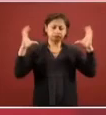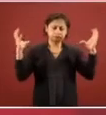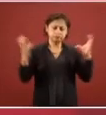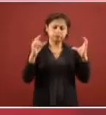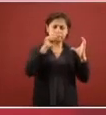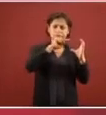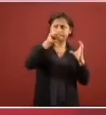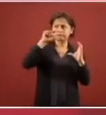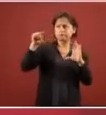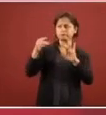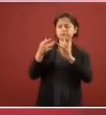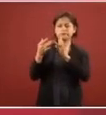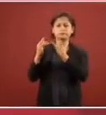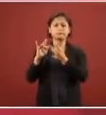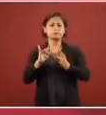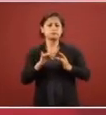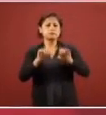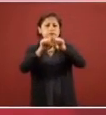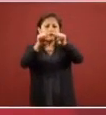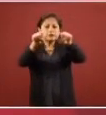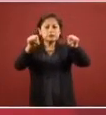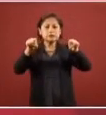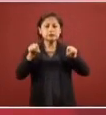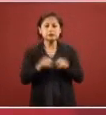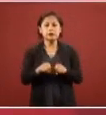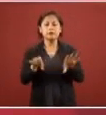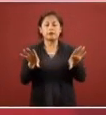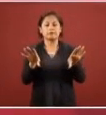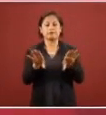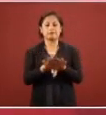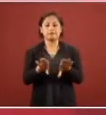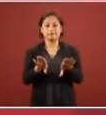en su